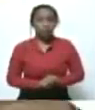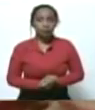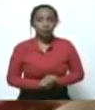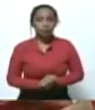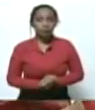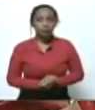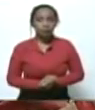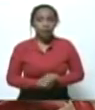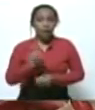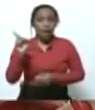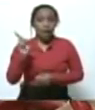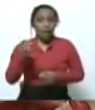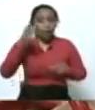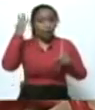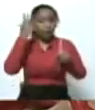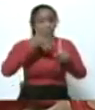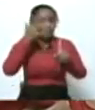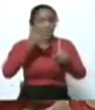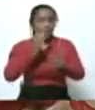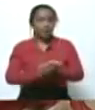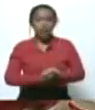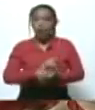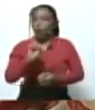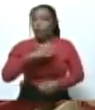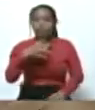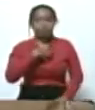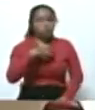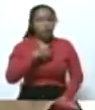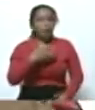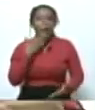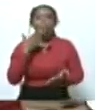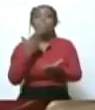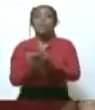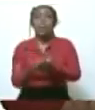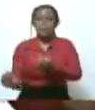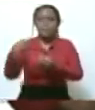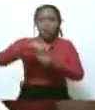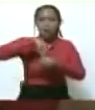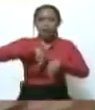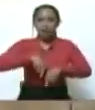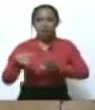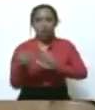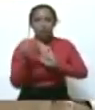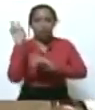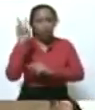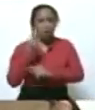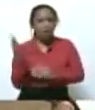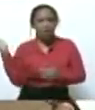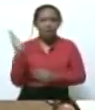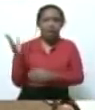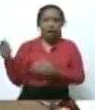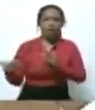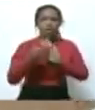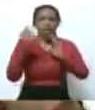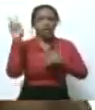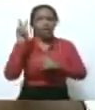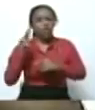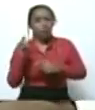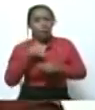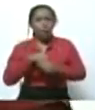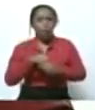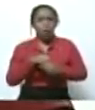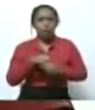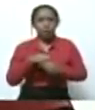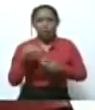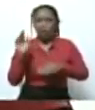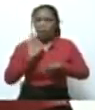Es una instrucción. No puede ser que alguien pida invasión contra Venezuela y venga una invasión contra Venezuela y no